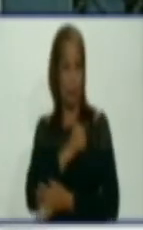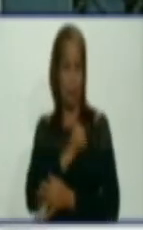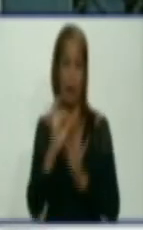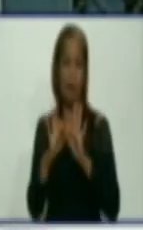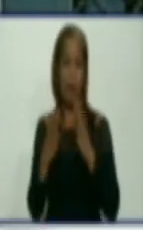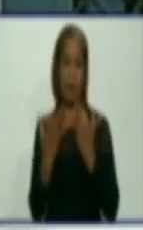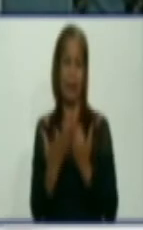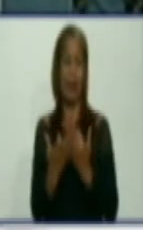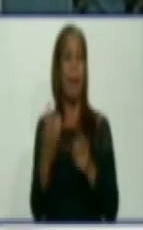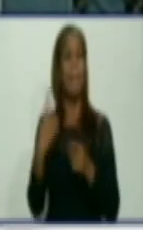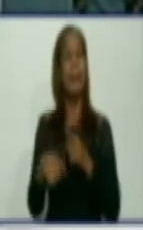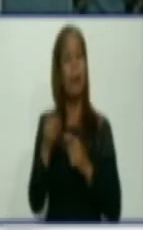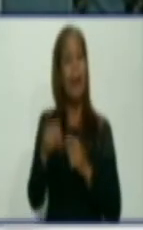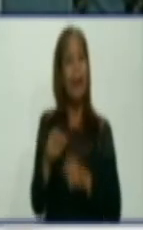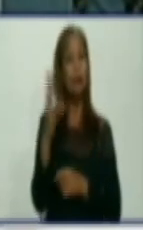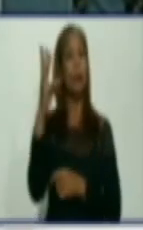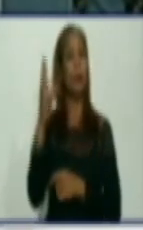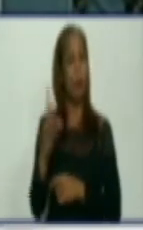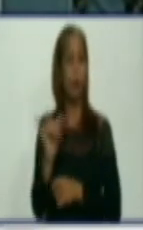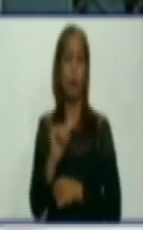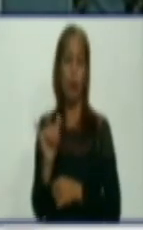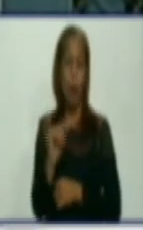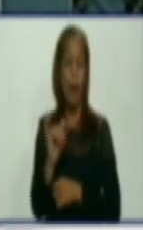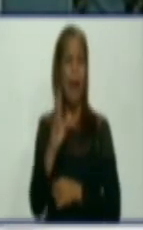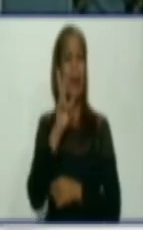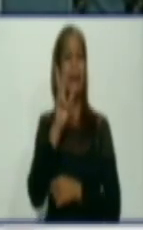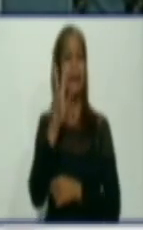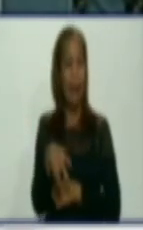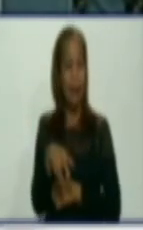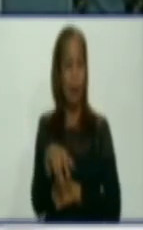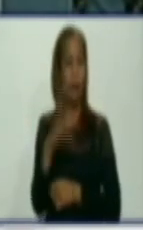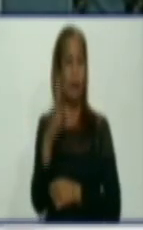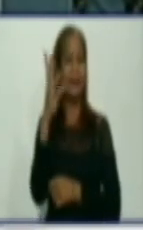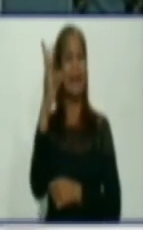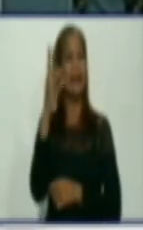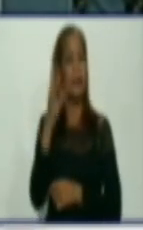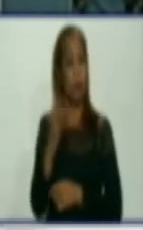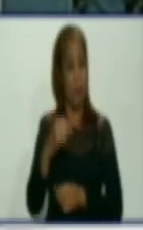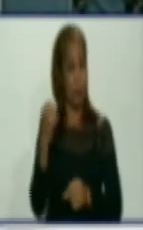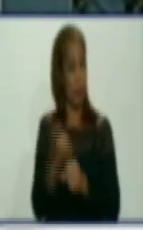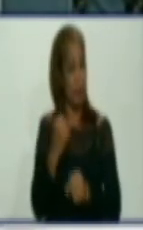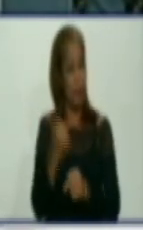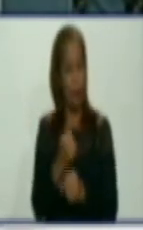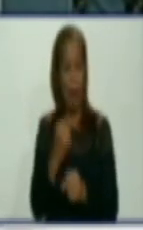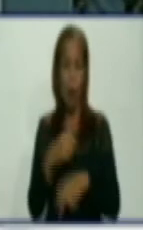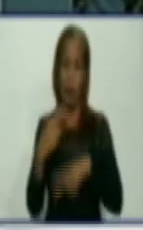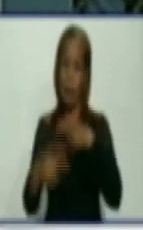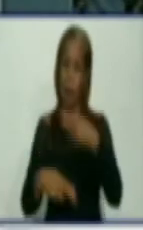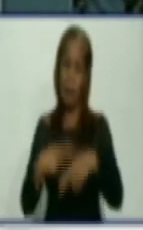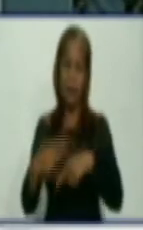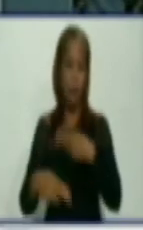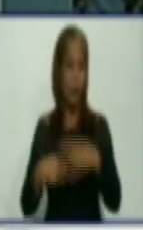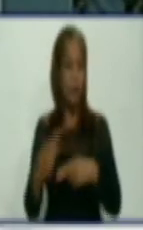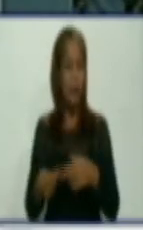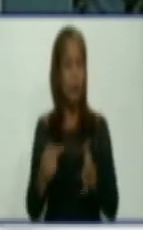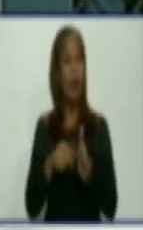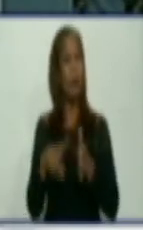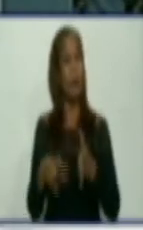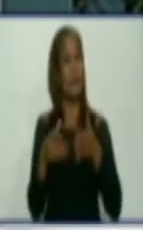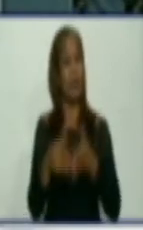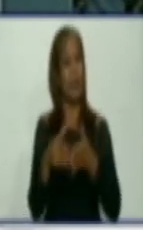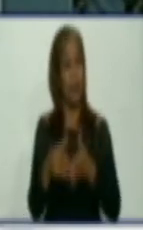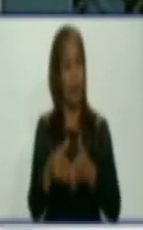estos números también hay que verlos desde la perspectiva del resultado del trabajo que se ha venido efectuando en el territorio.